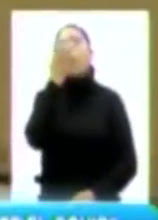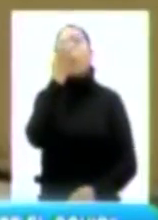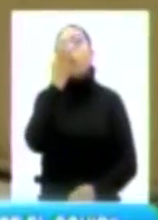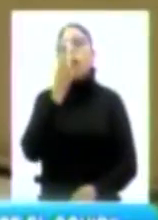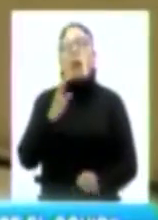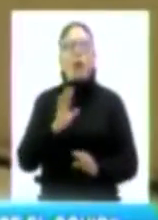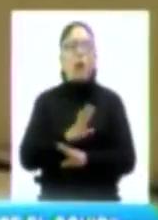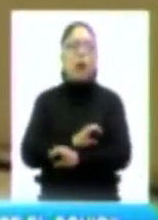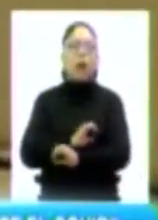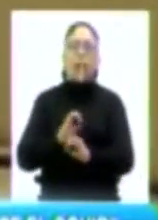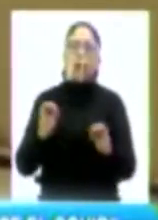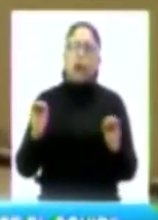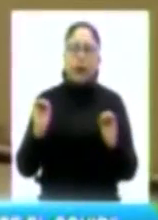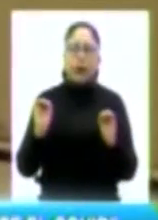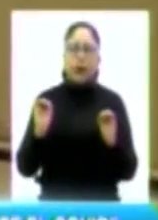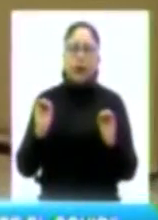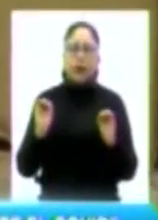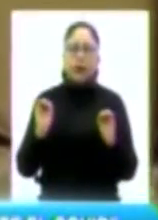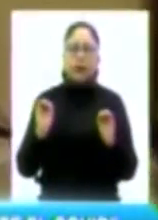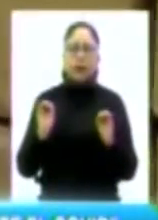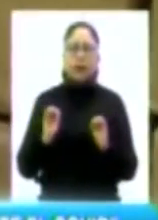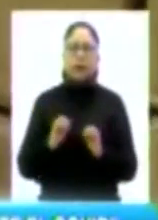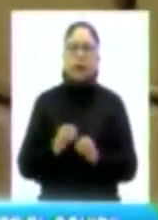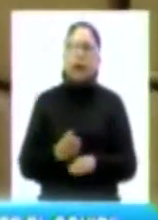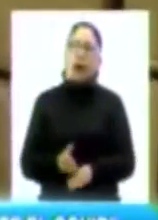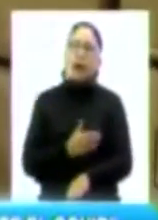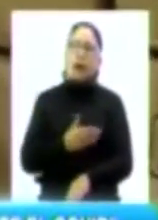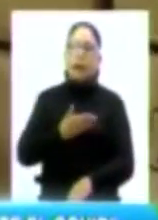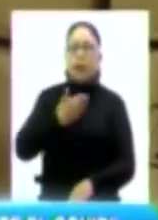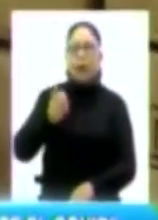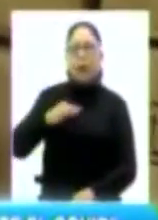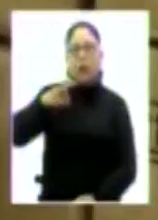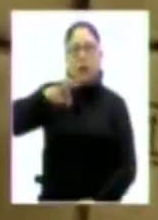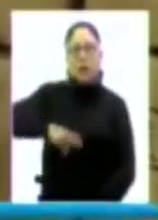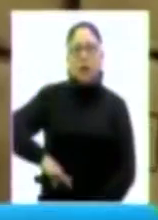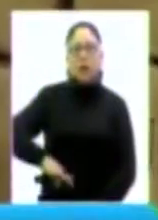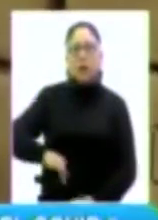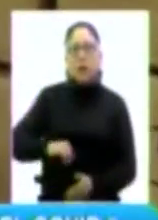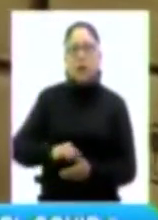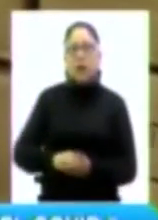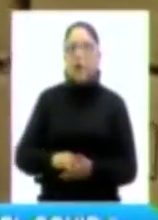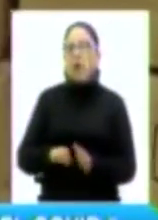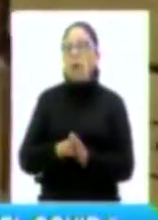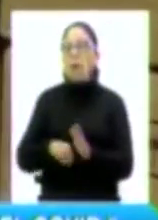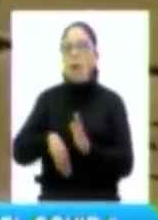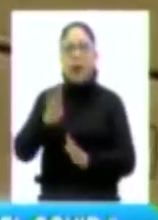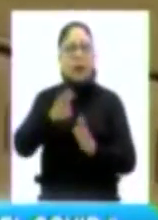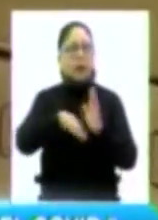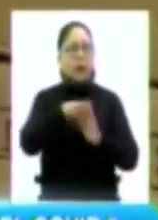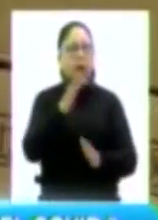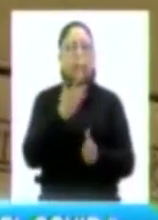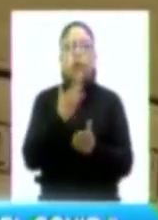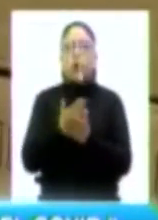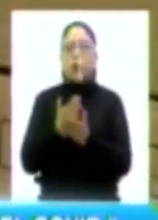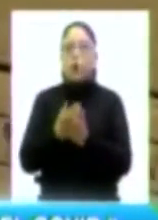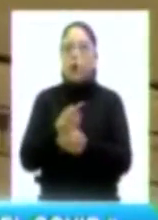Por otro lado, cuanto más pruebas se haga, evidentemente se van a detectar más casos, y